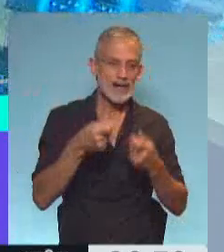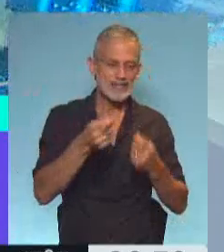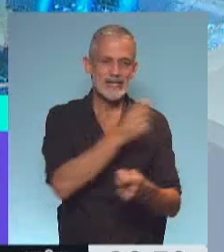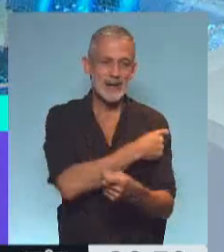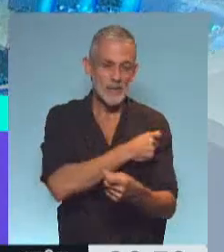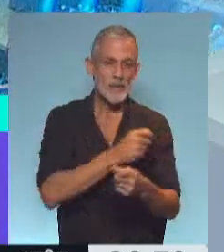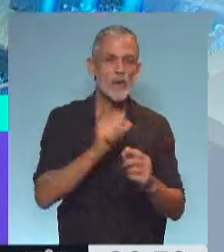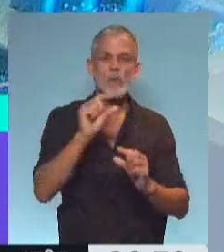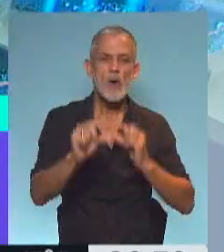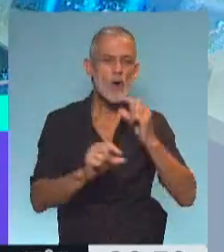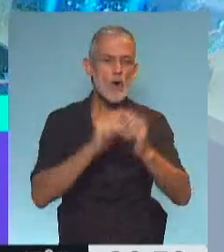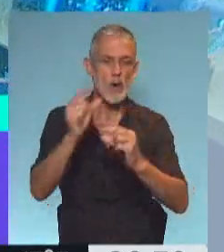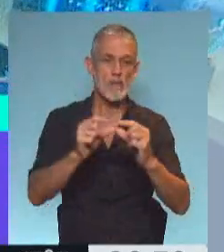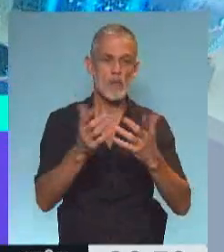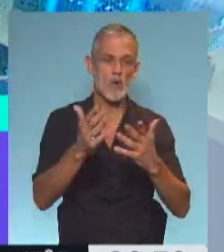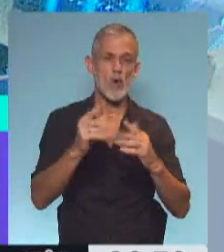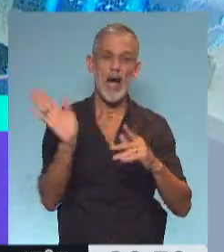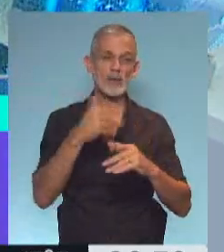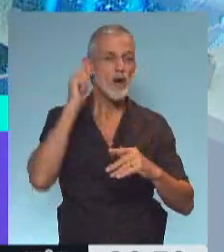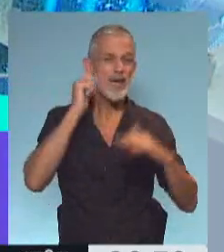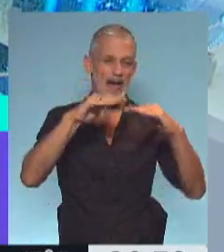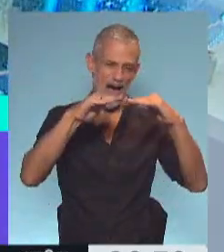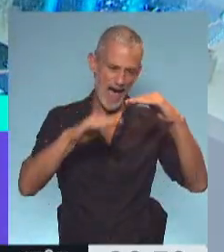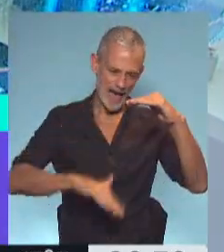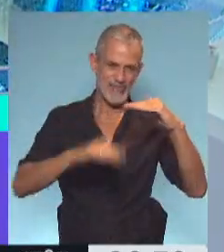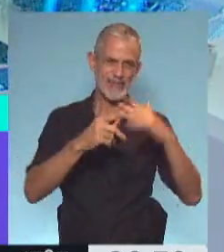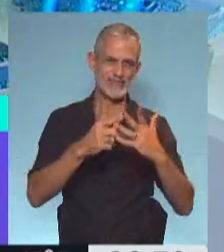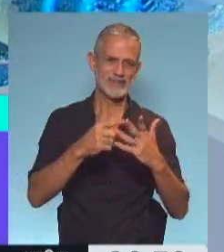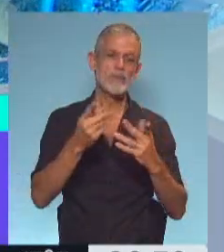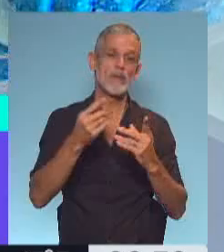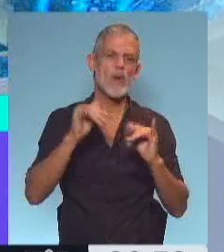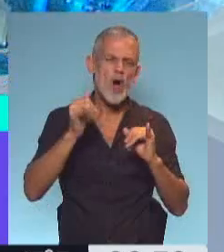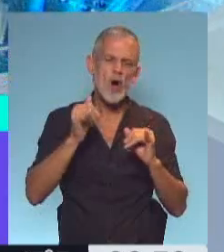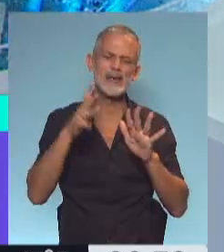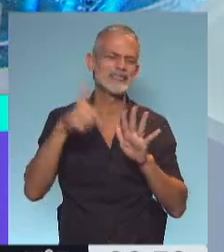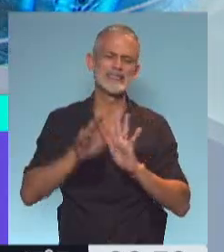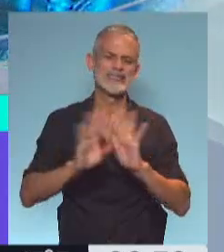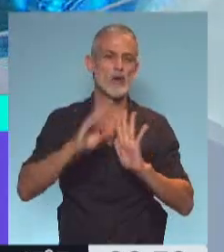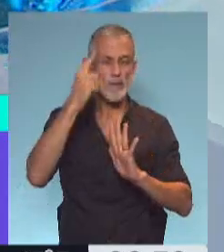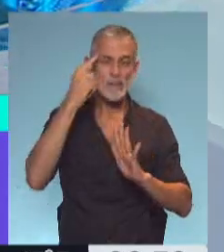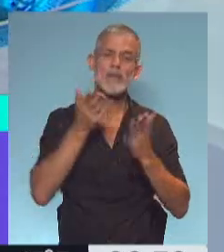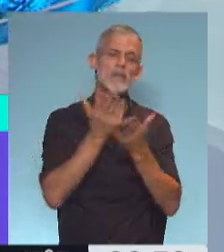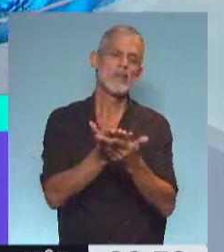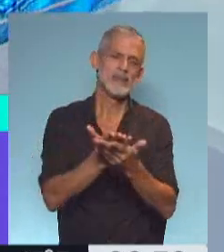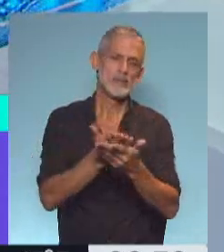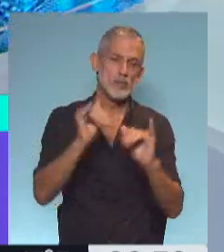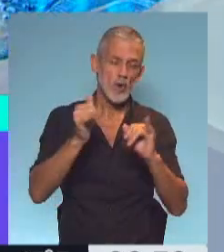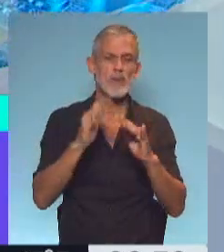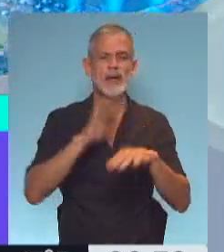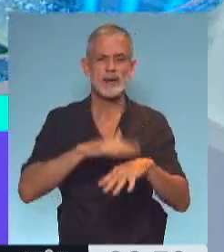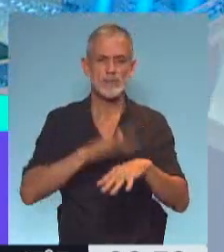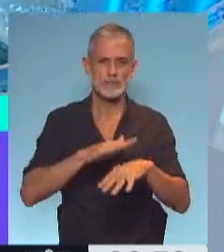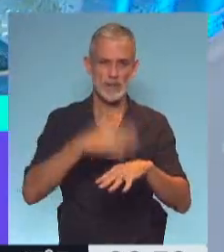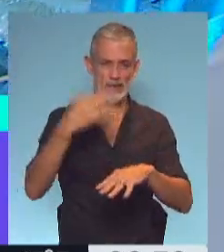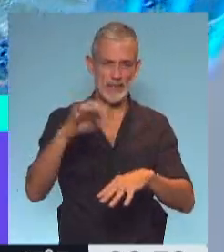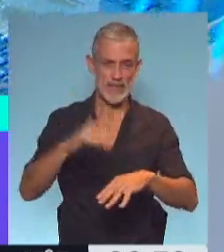forma escalonada hacia abajo a todos los grupos, para pensar recién ahí en los jóvenes. Por eso les pedimos a los jóvenes responsabilidad. Bueno,